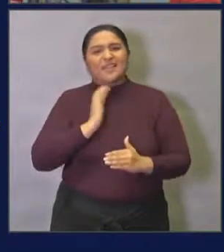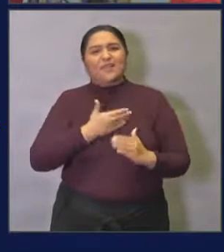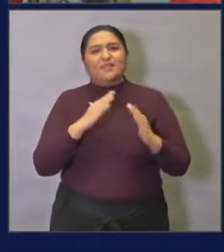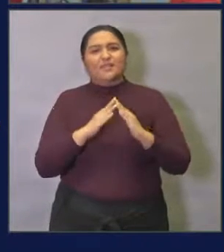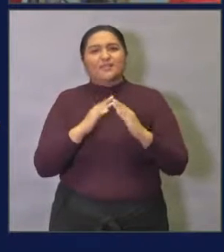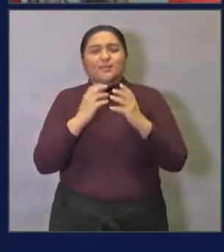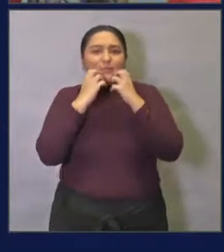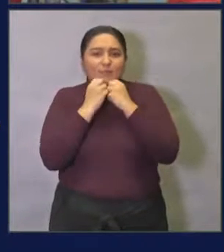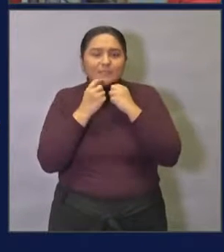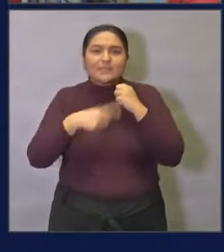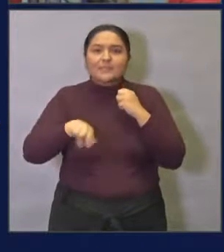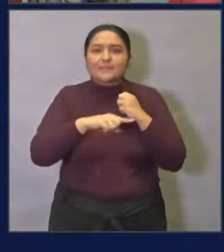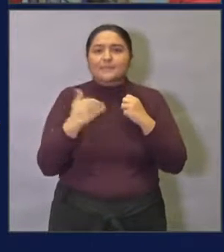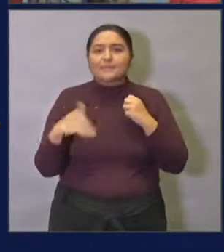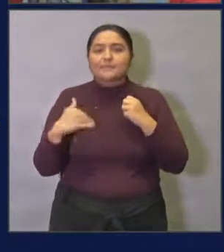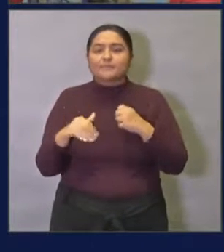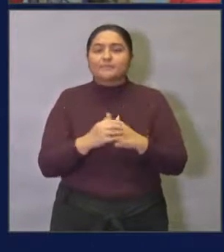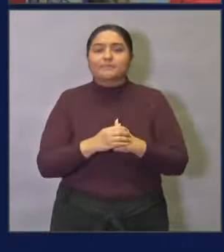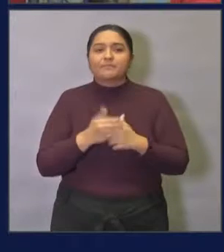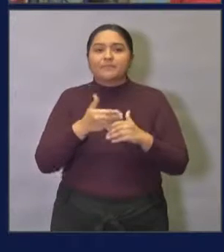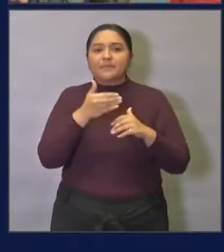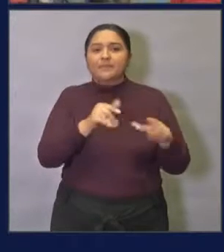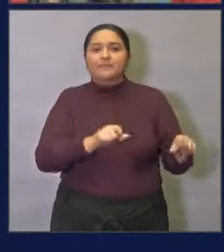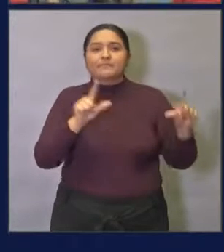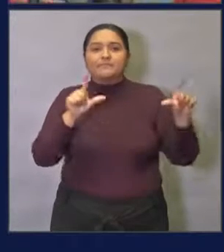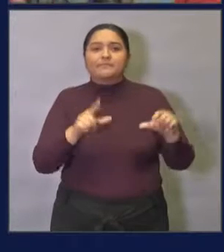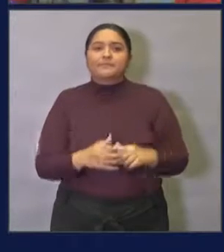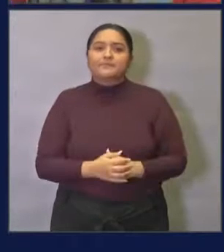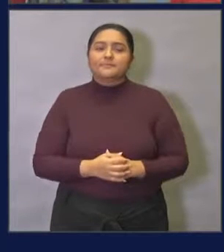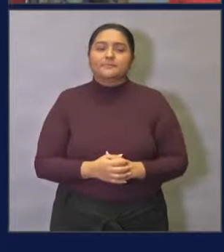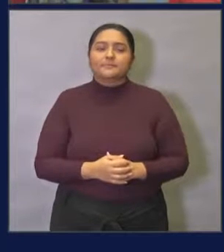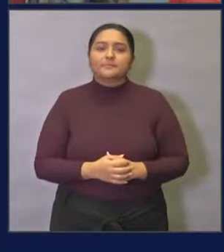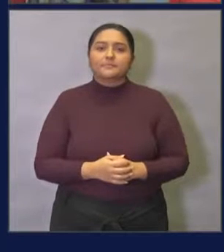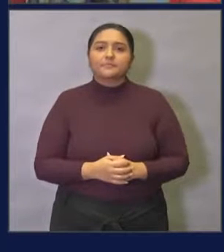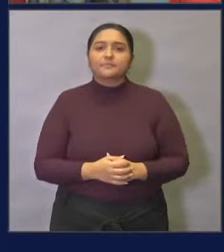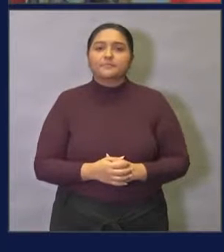comunidad. Next slide, please.